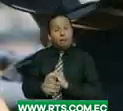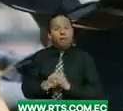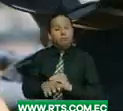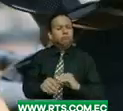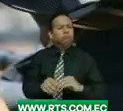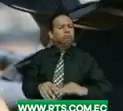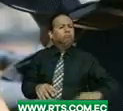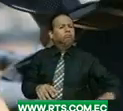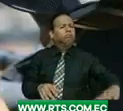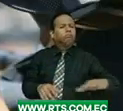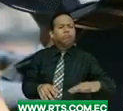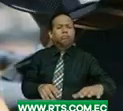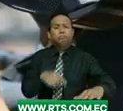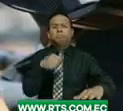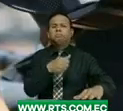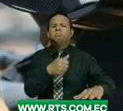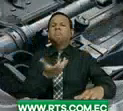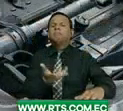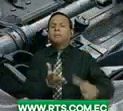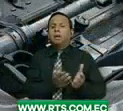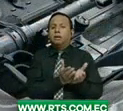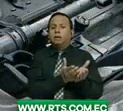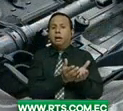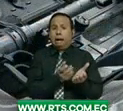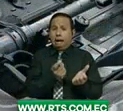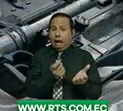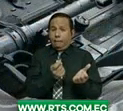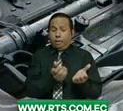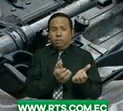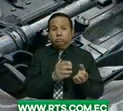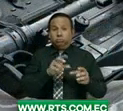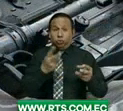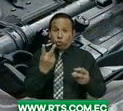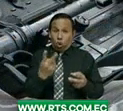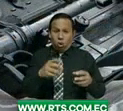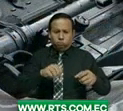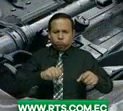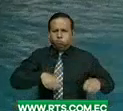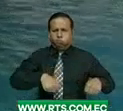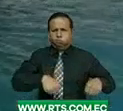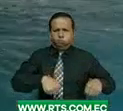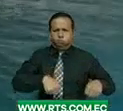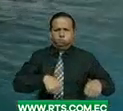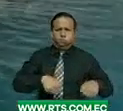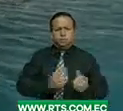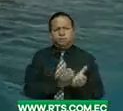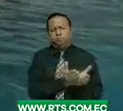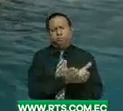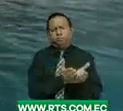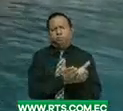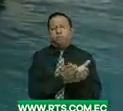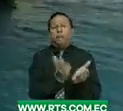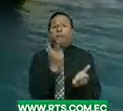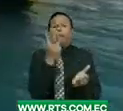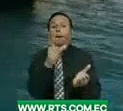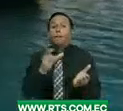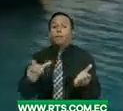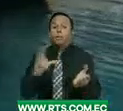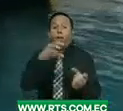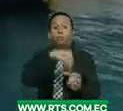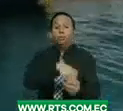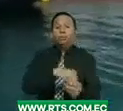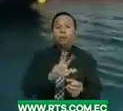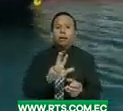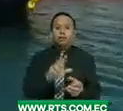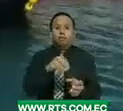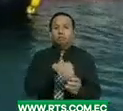mismo era transportado por una lancha rápida con dos motores fuera de borda, así como tres tripulantes, quienes no